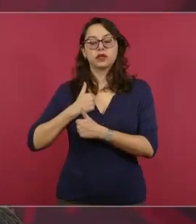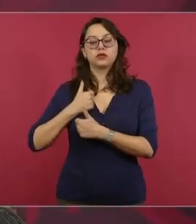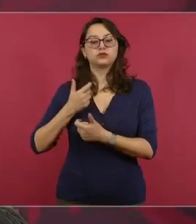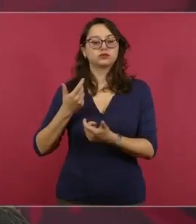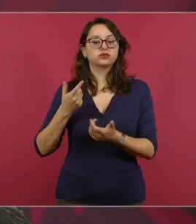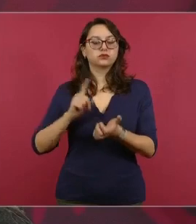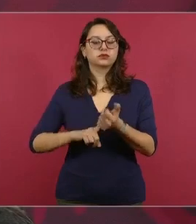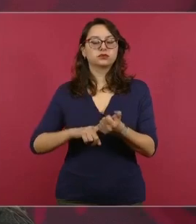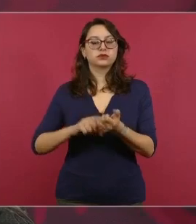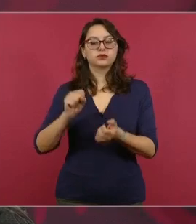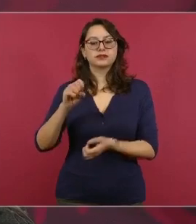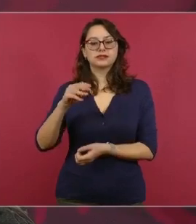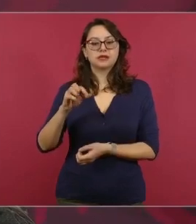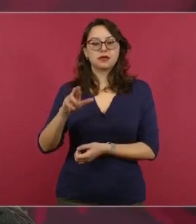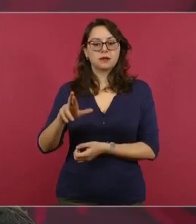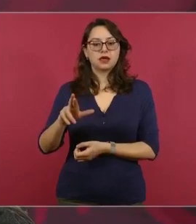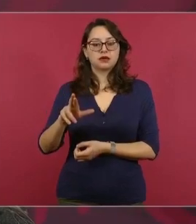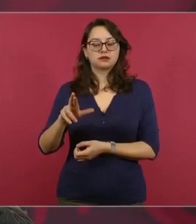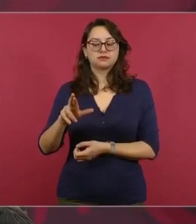Marina y